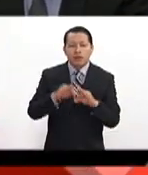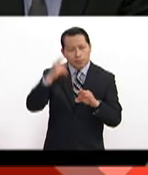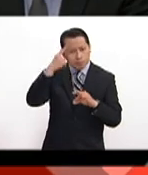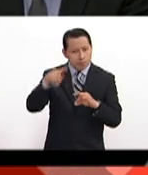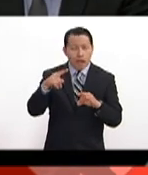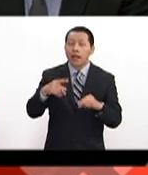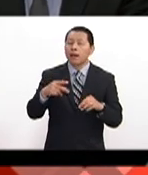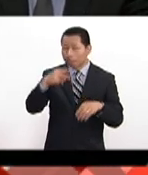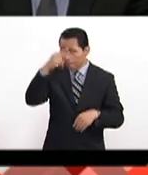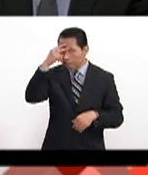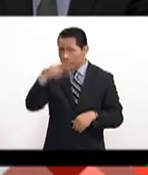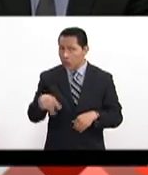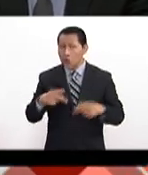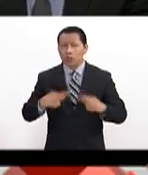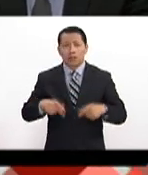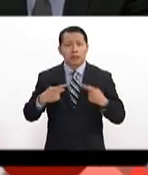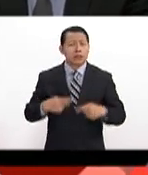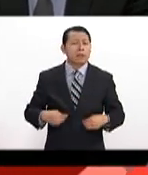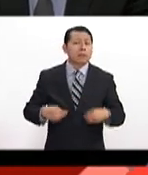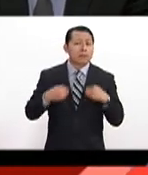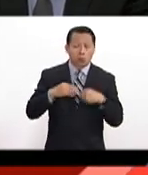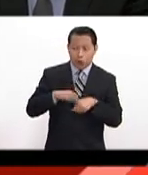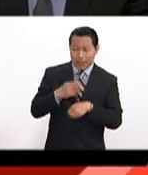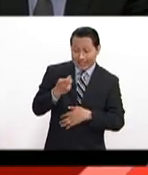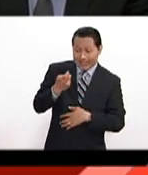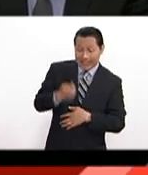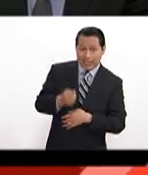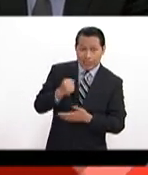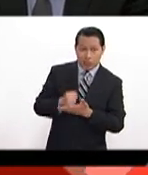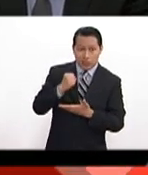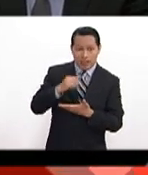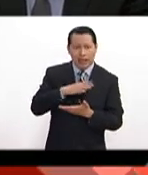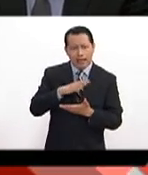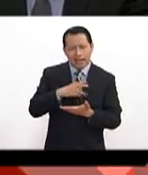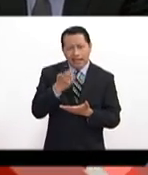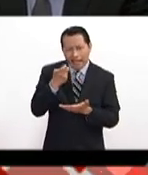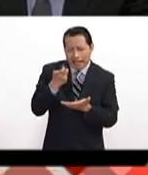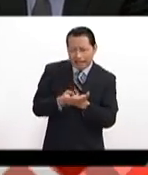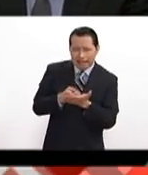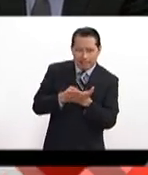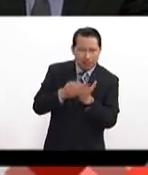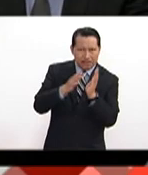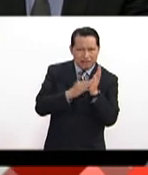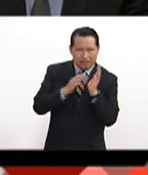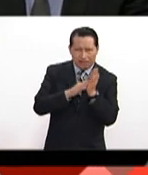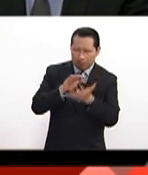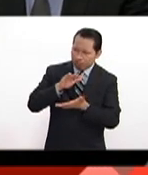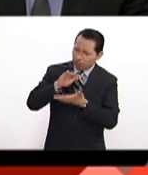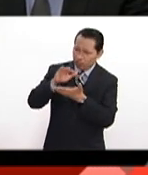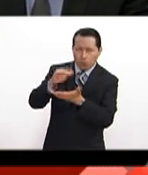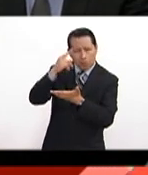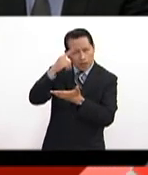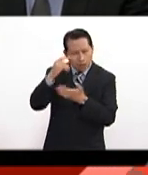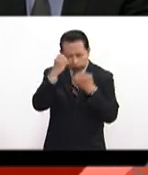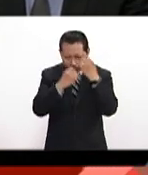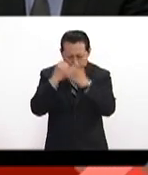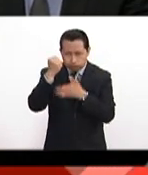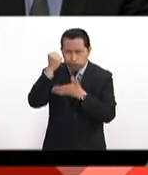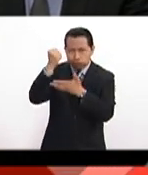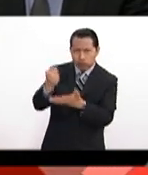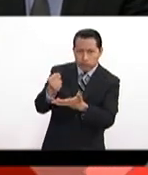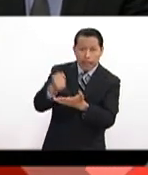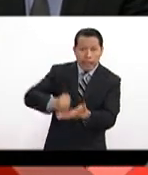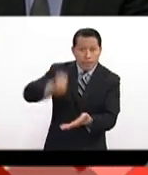mexicanos, porque de lo que aquí se apruebe, del paquete que hoy se somete a su consideración, habrán de depender el desempeño que